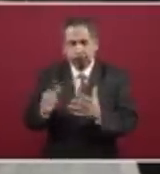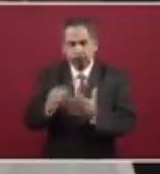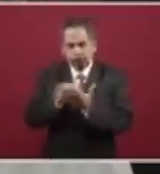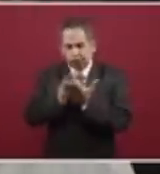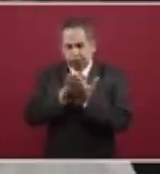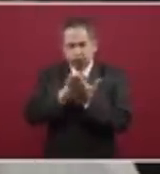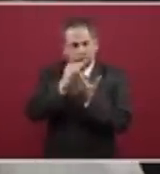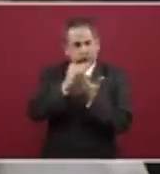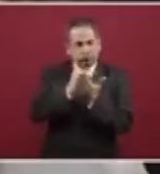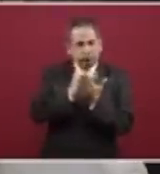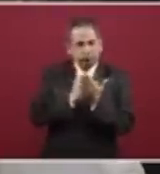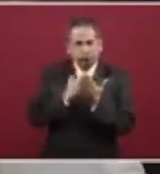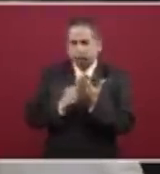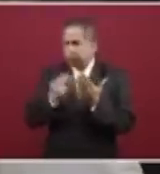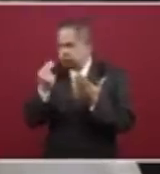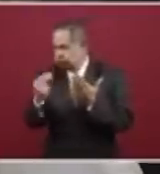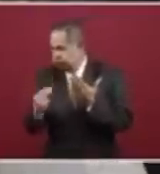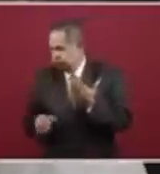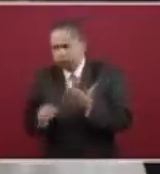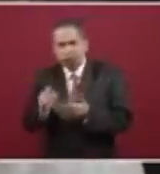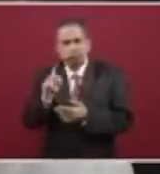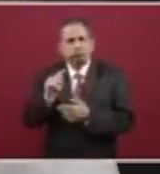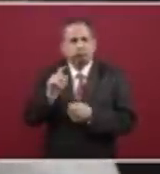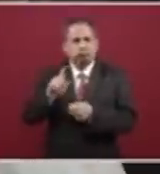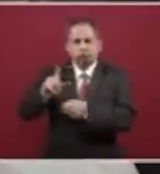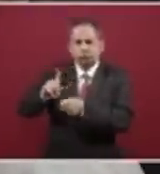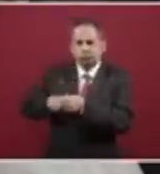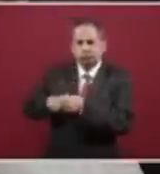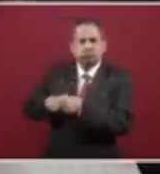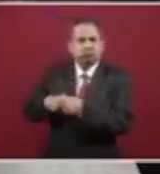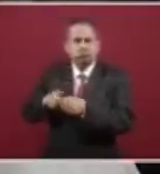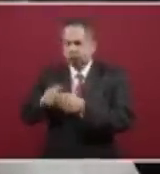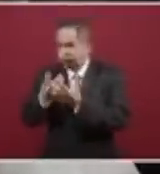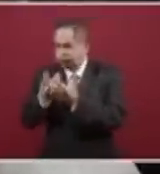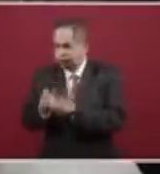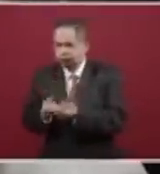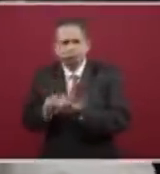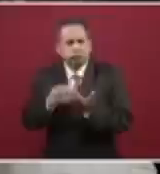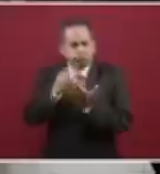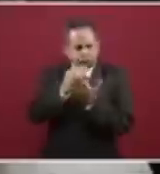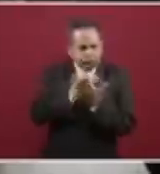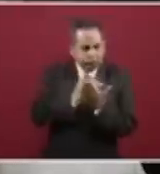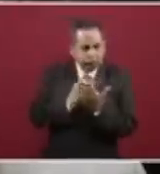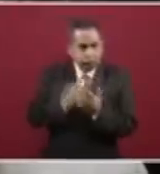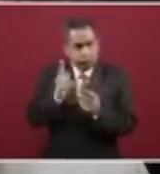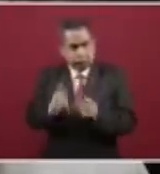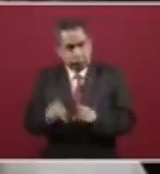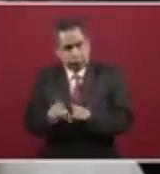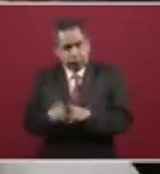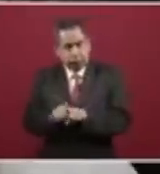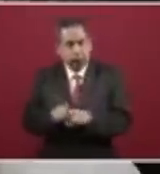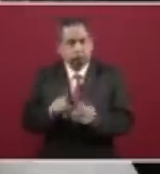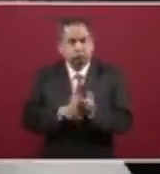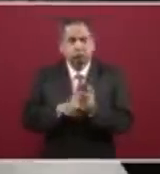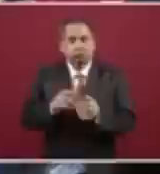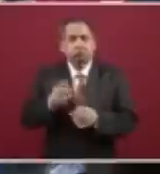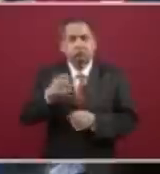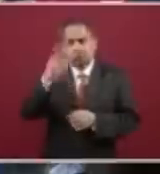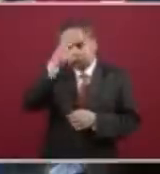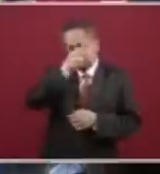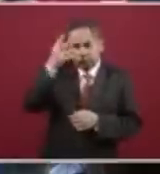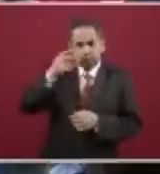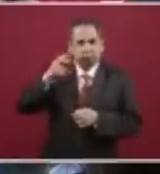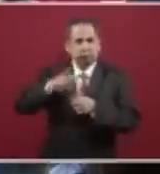que se tiene de que se les tomarían los datos biométricos es muy similar al proceso que se hace con las visas de trabajo